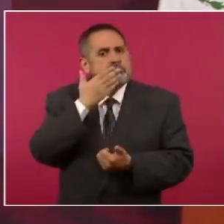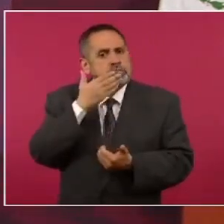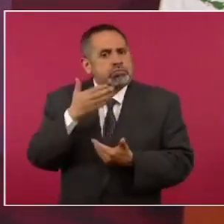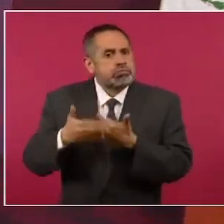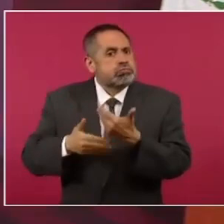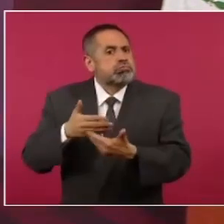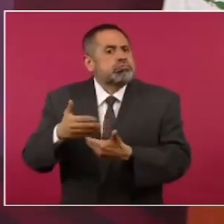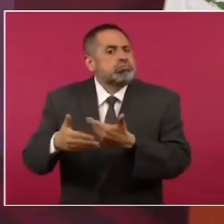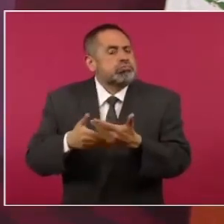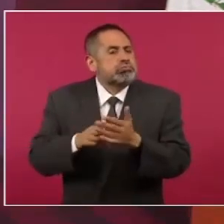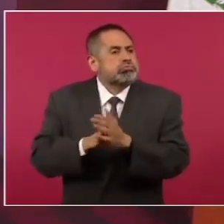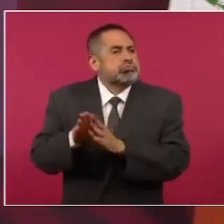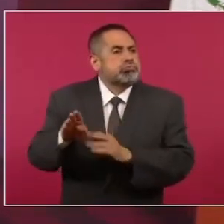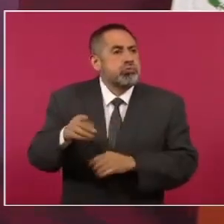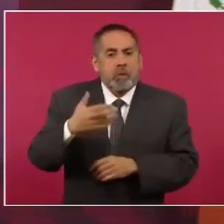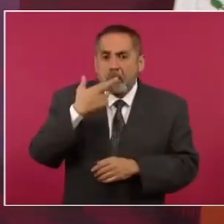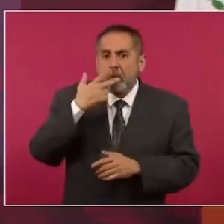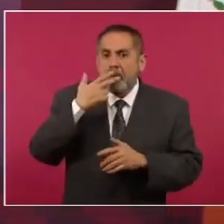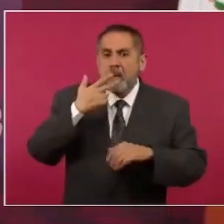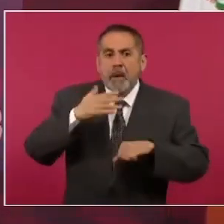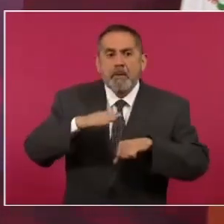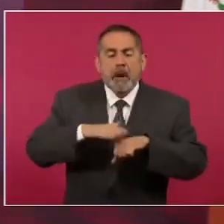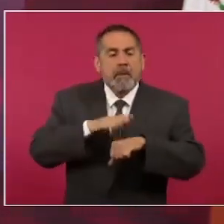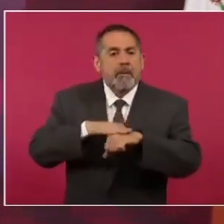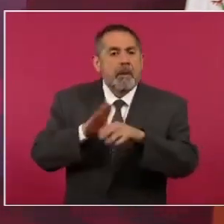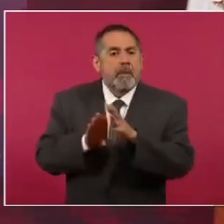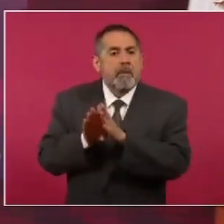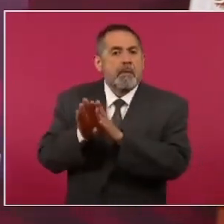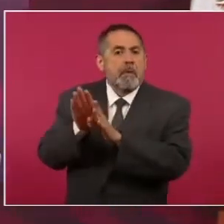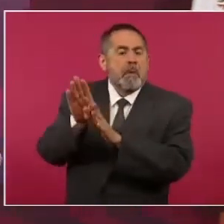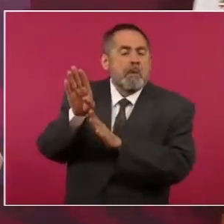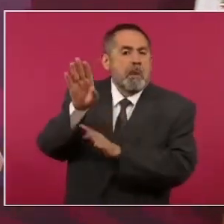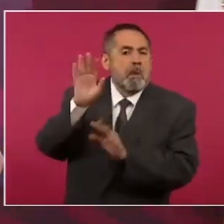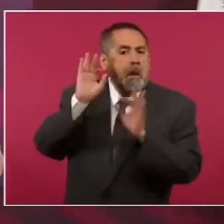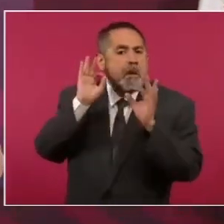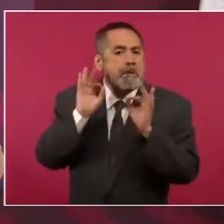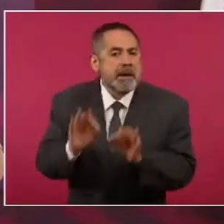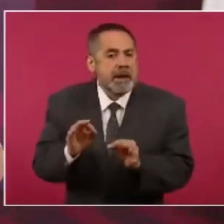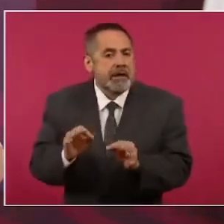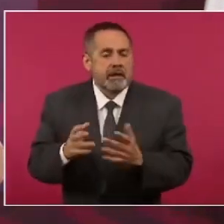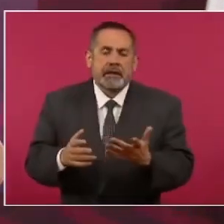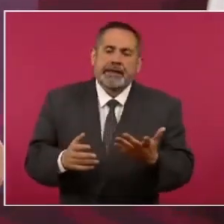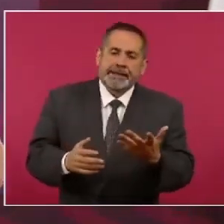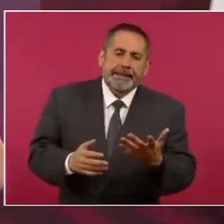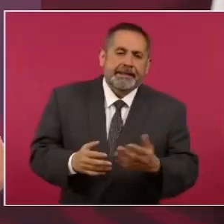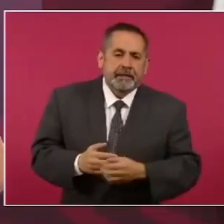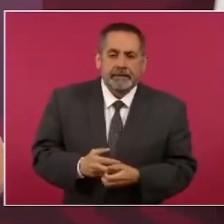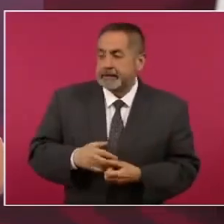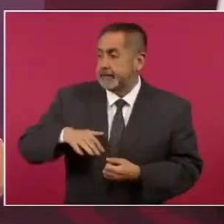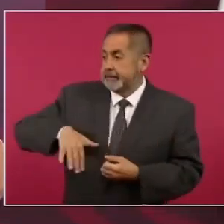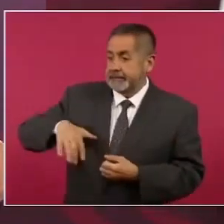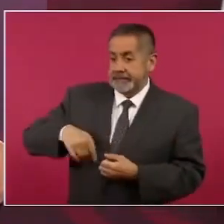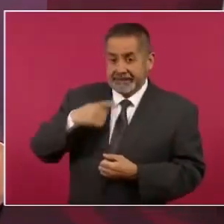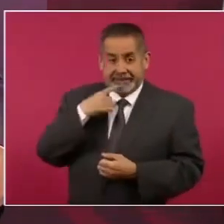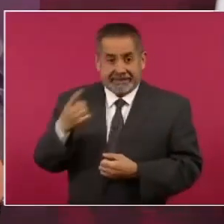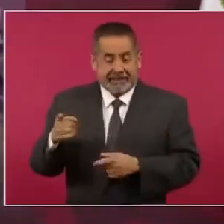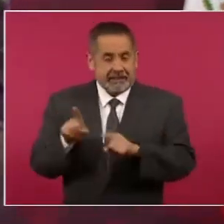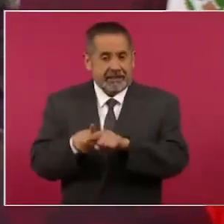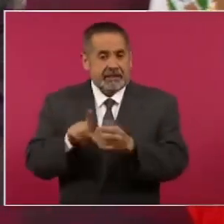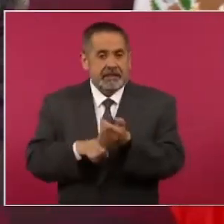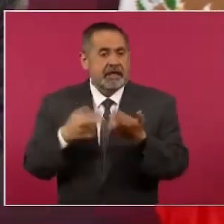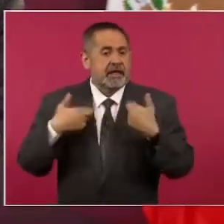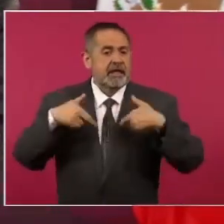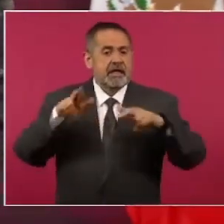niveles de crecimiento económico. De modo que, como aquí lo mencionó el representante del